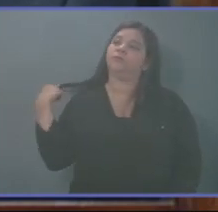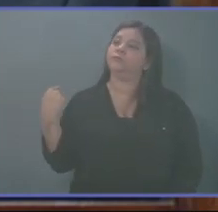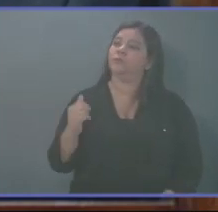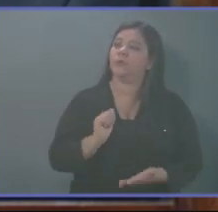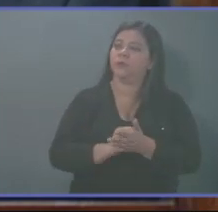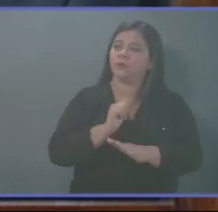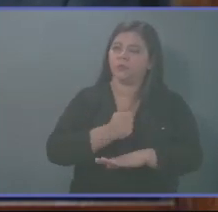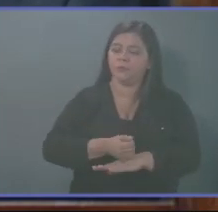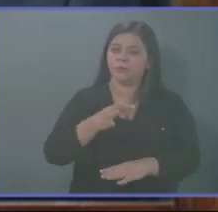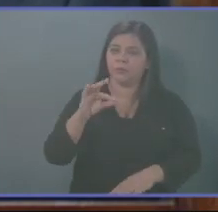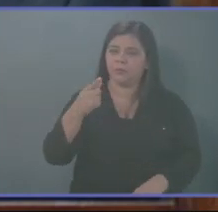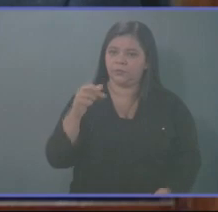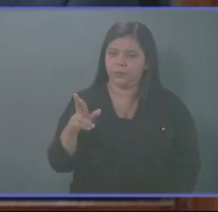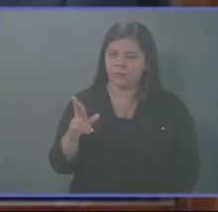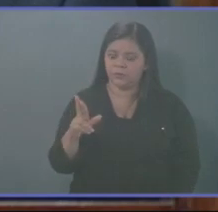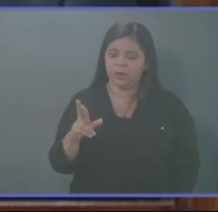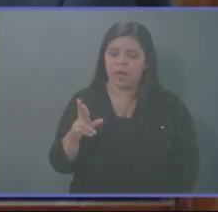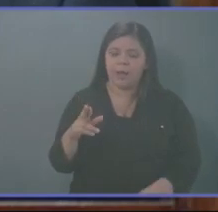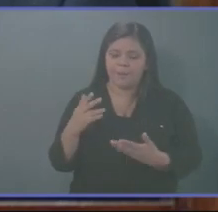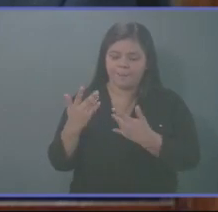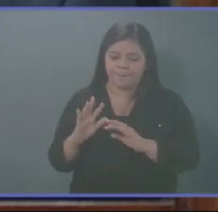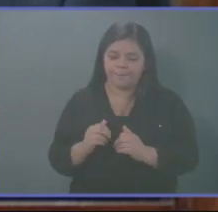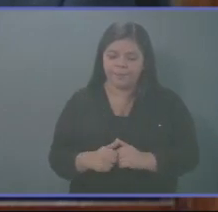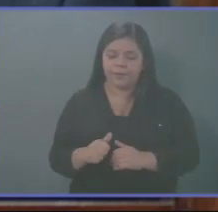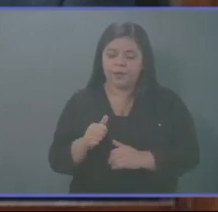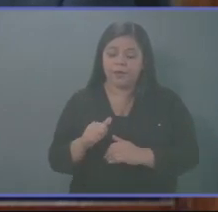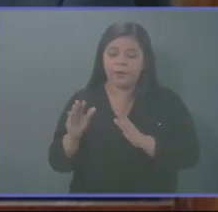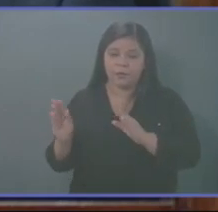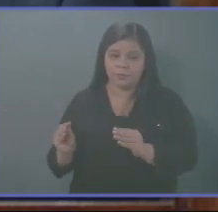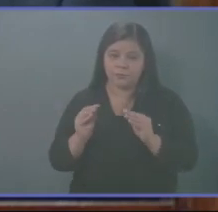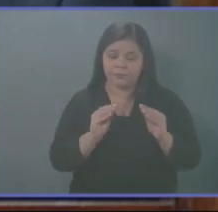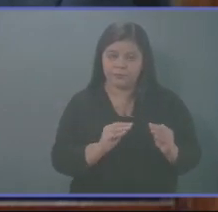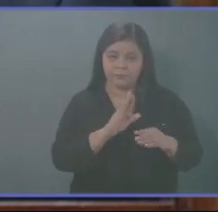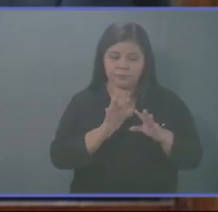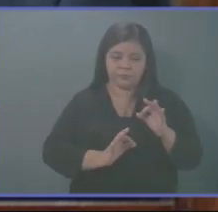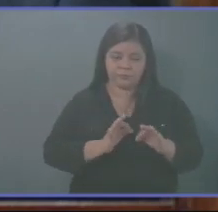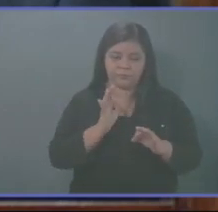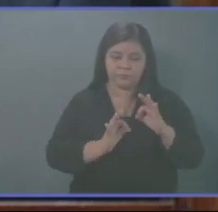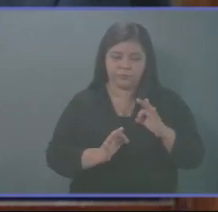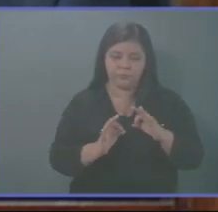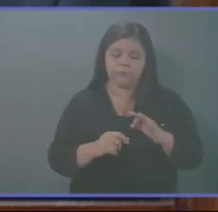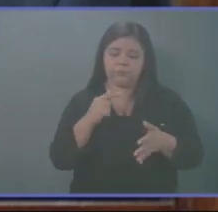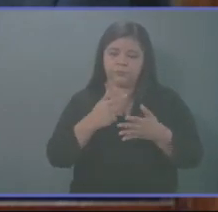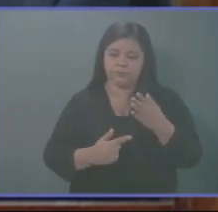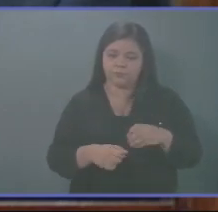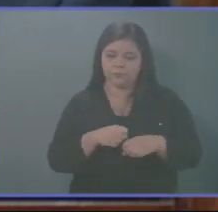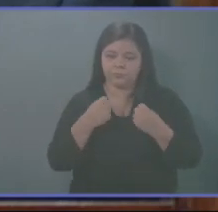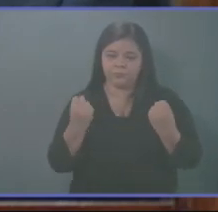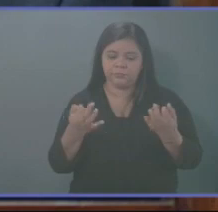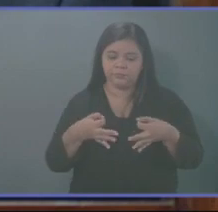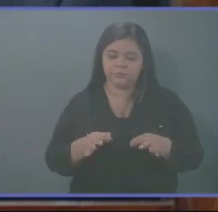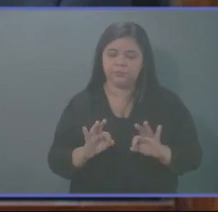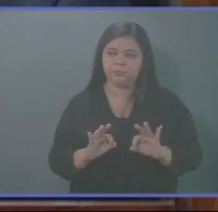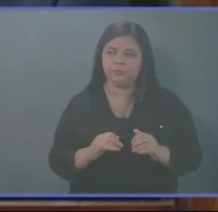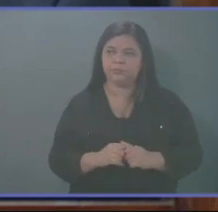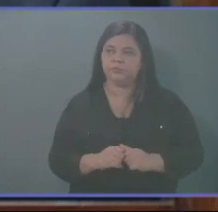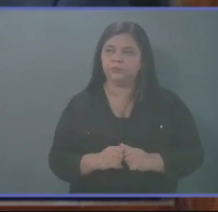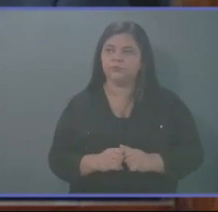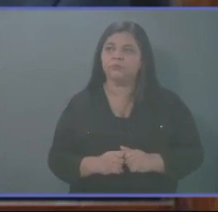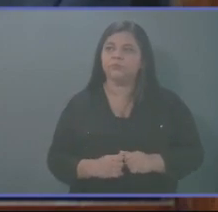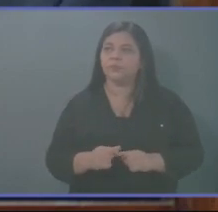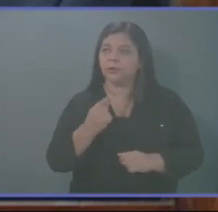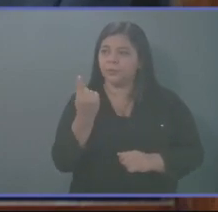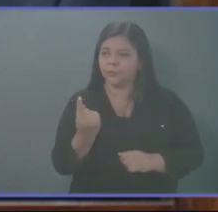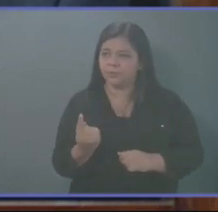Estableciendo la Fiscalía General de la República la calificación jurídica de los hechos para este delito así: sujeto